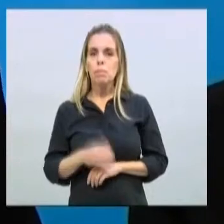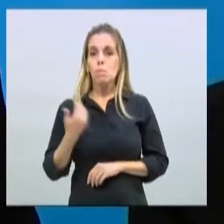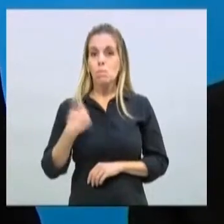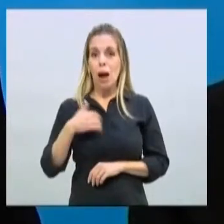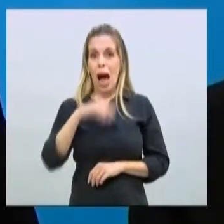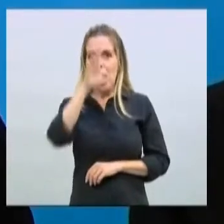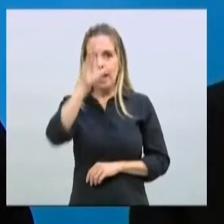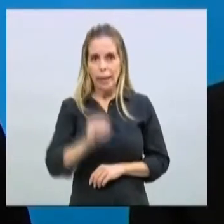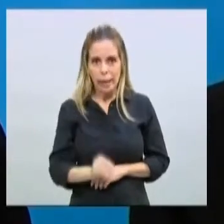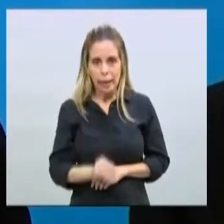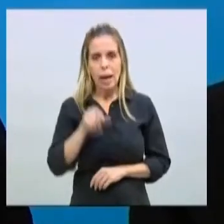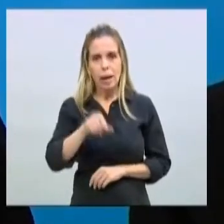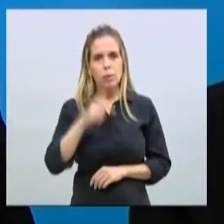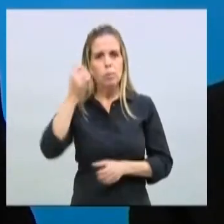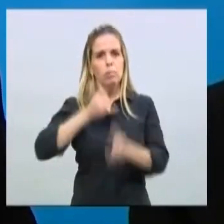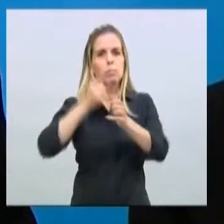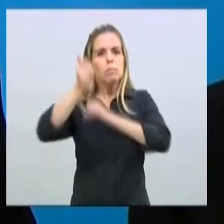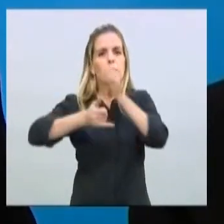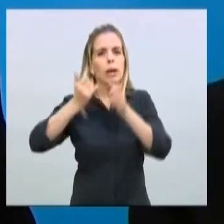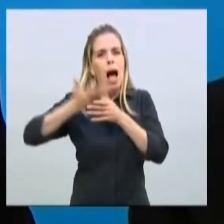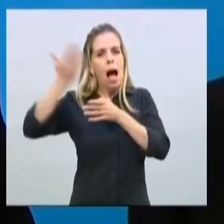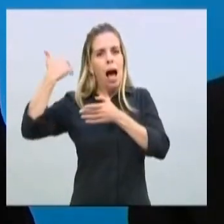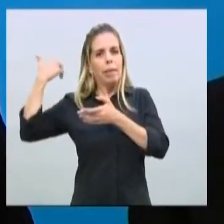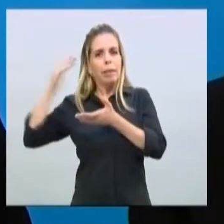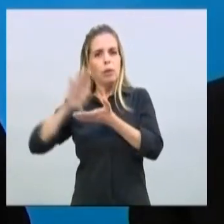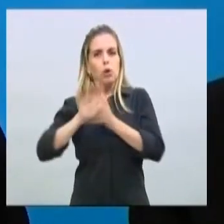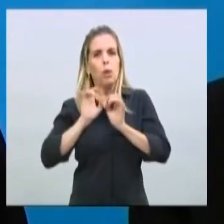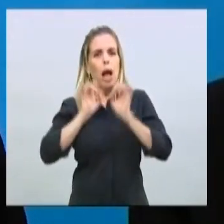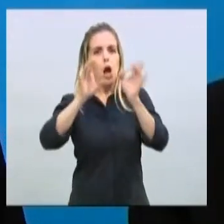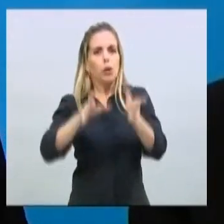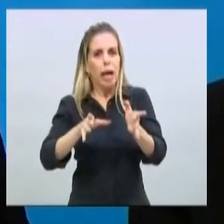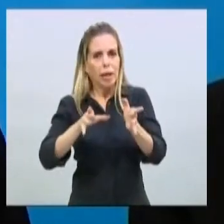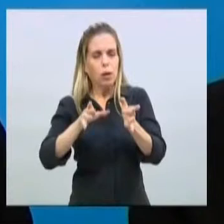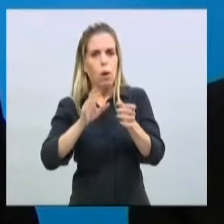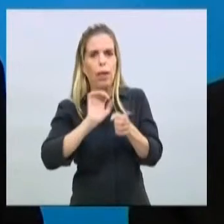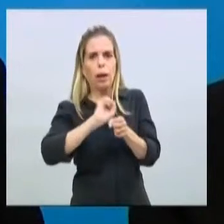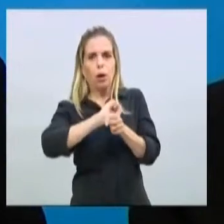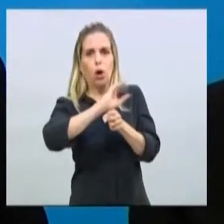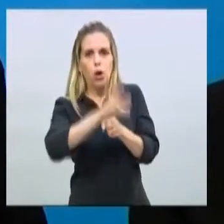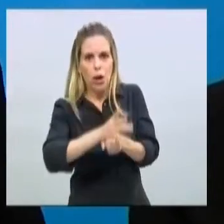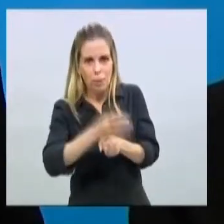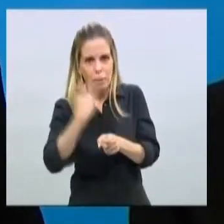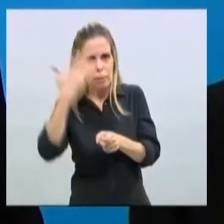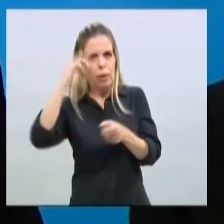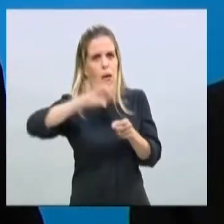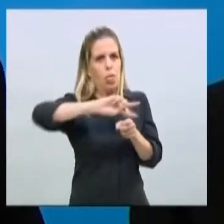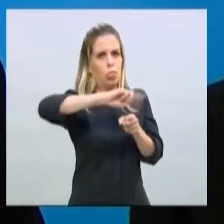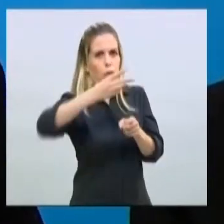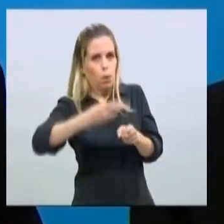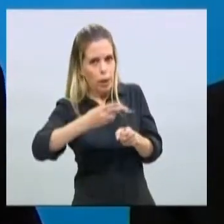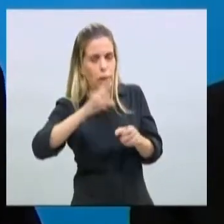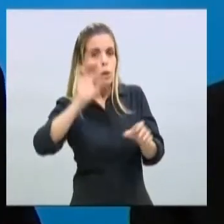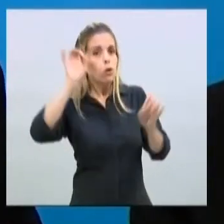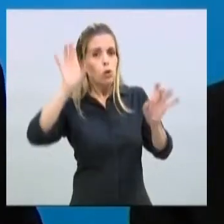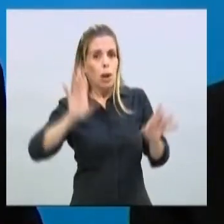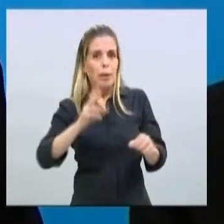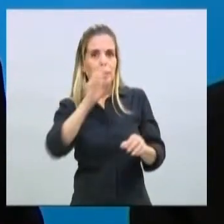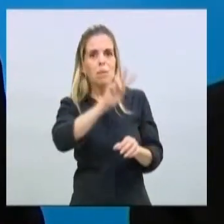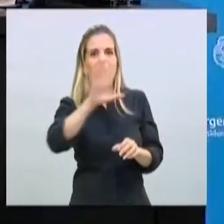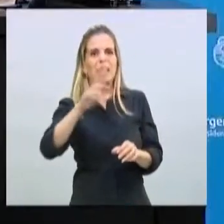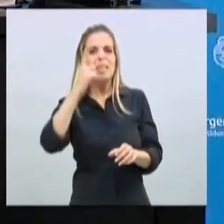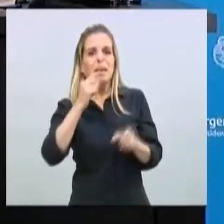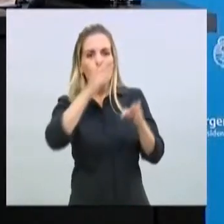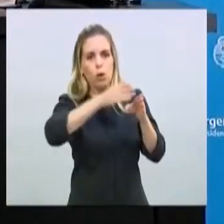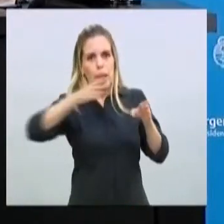multiplicación, la duplicación de infección, de contagio, haya aumentado a 25 días.